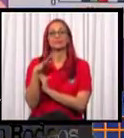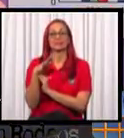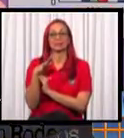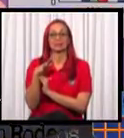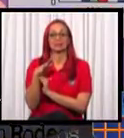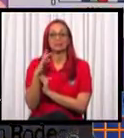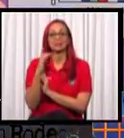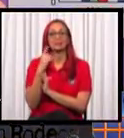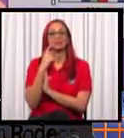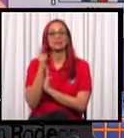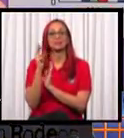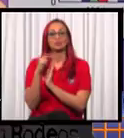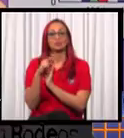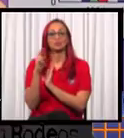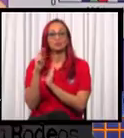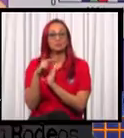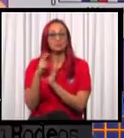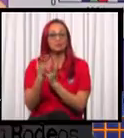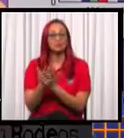repite